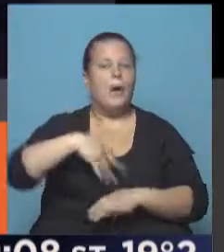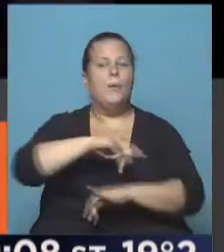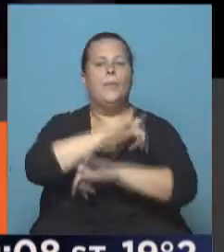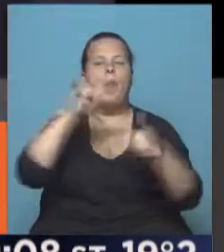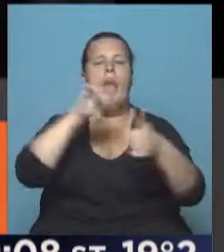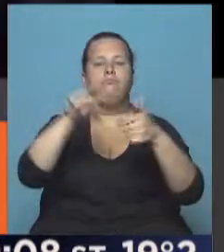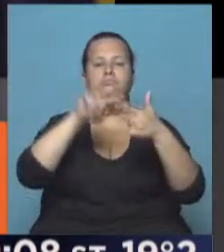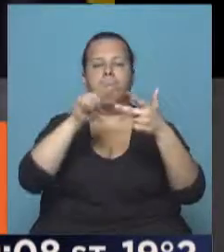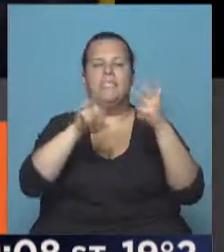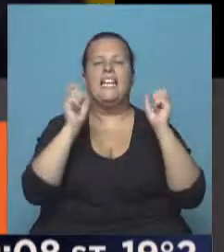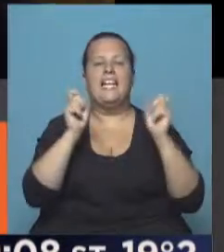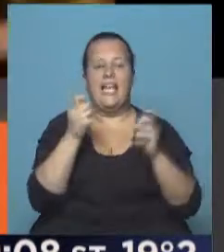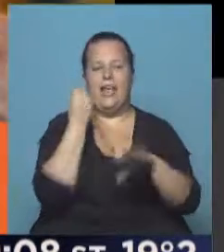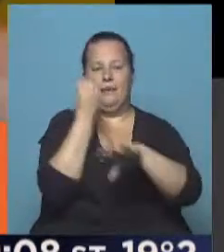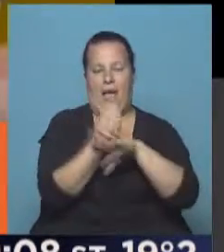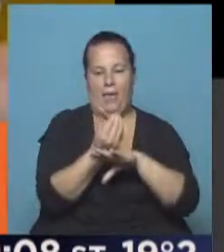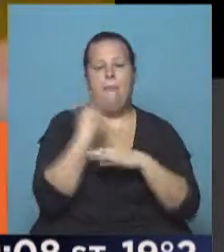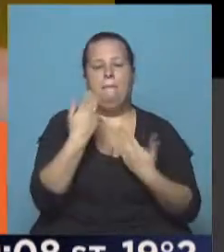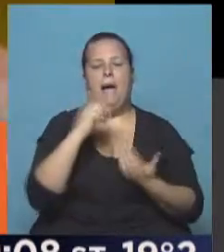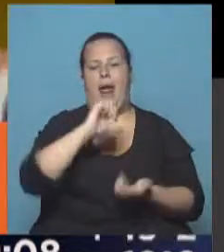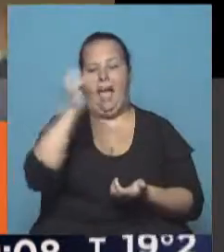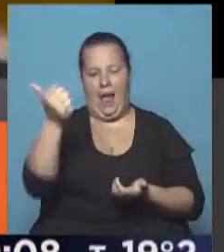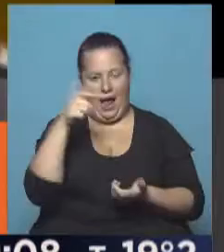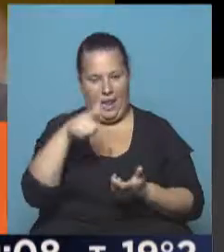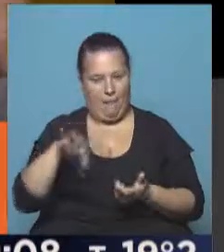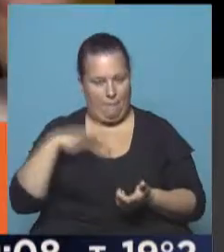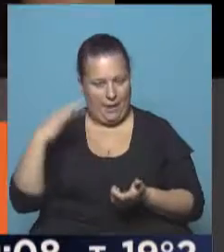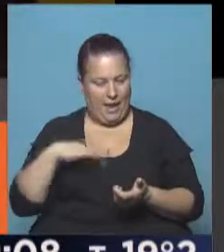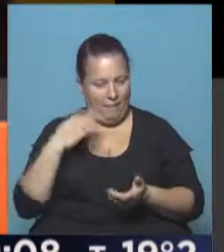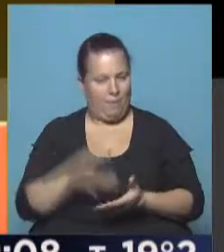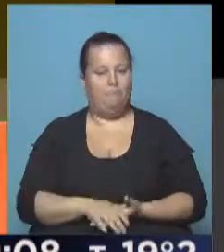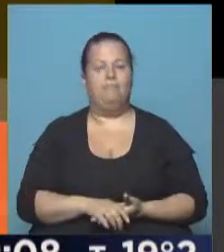conocer los nombres de aquellos candidatos a quedarse con este galardón. Es